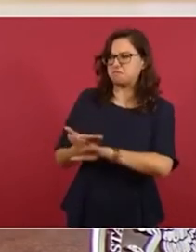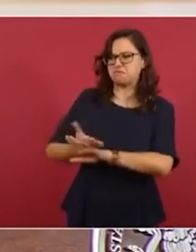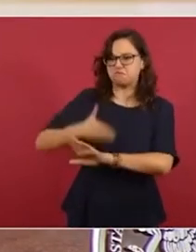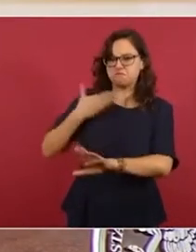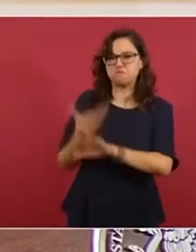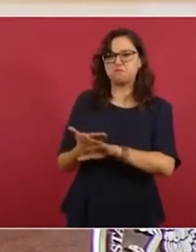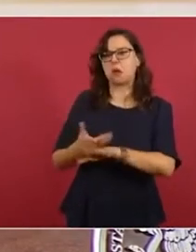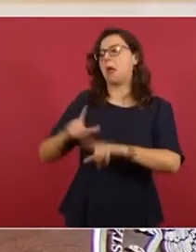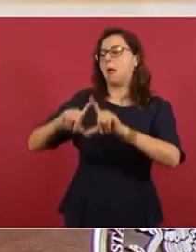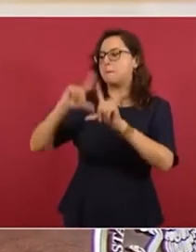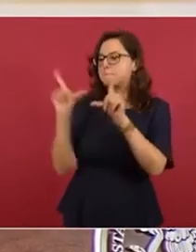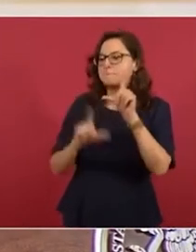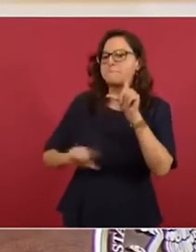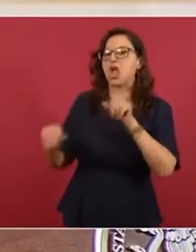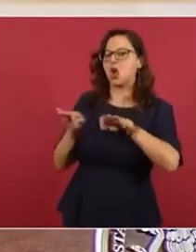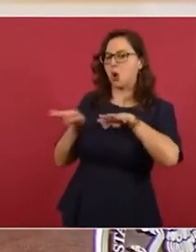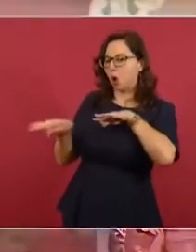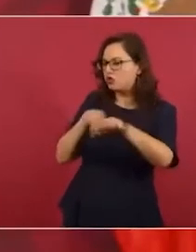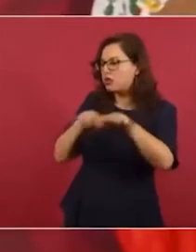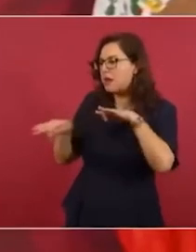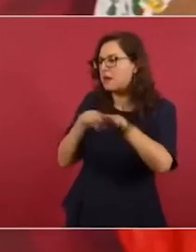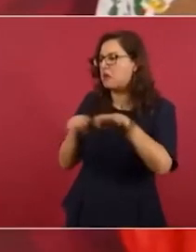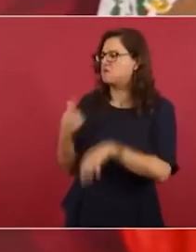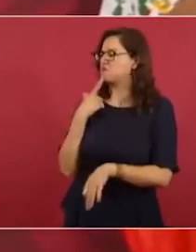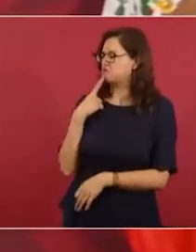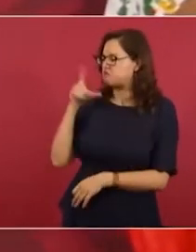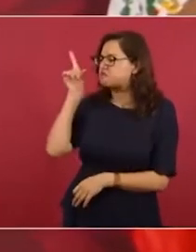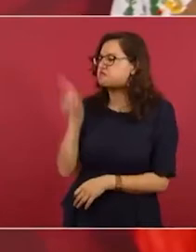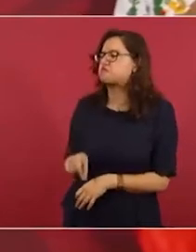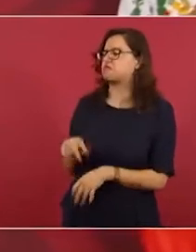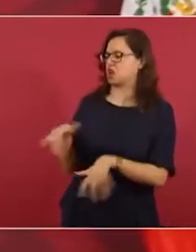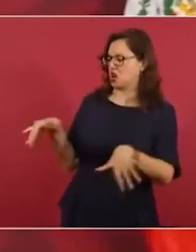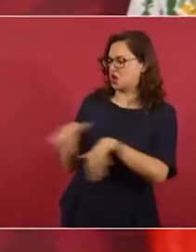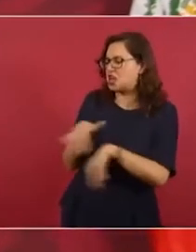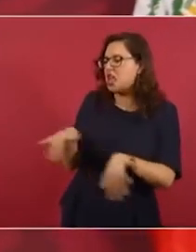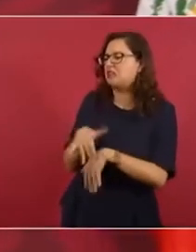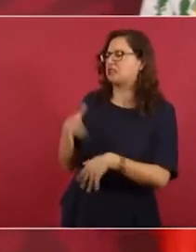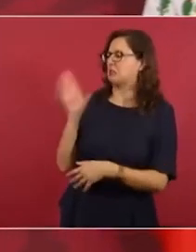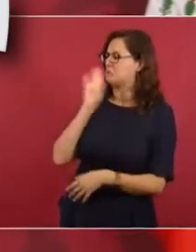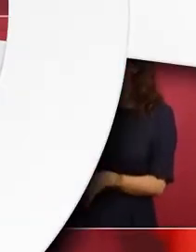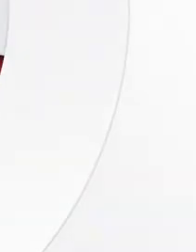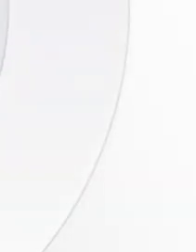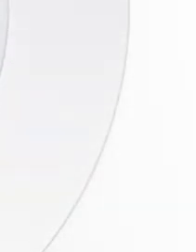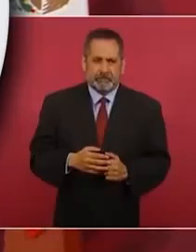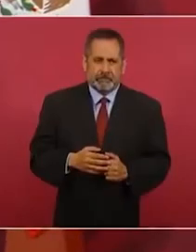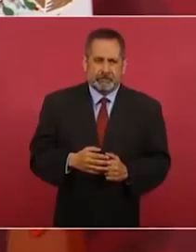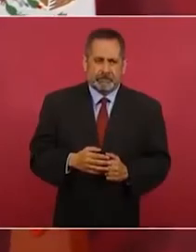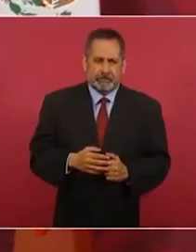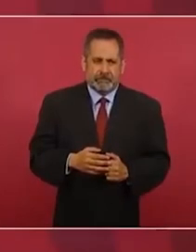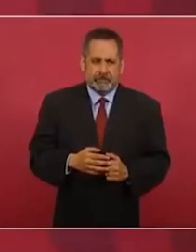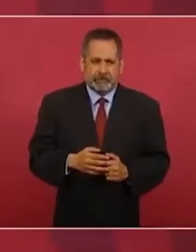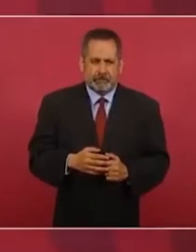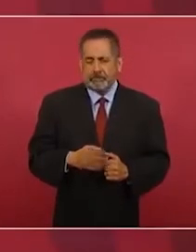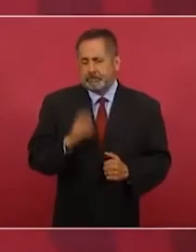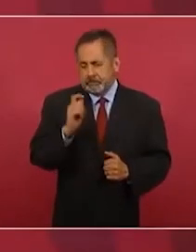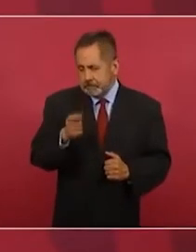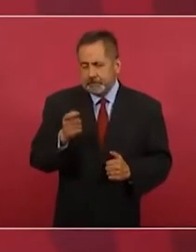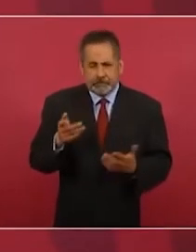menospreciar lo hecho por los mexicanos, por todos. De